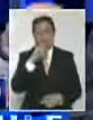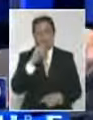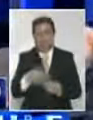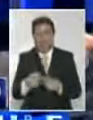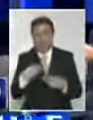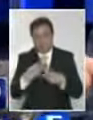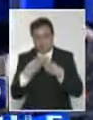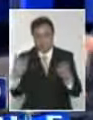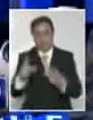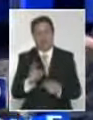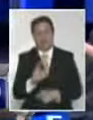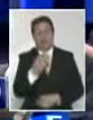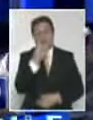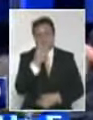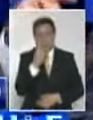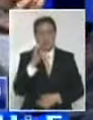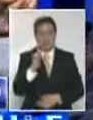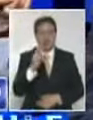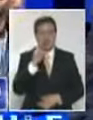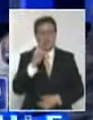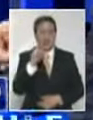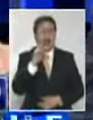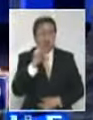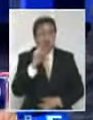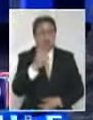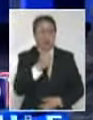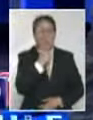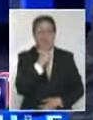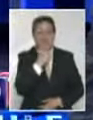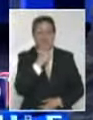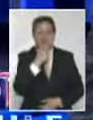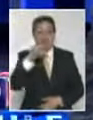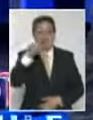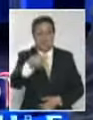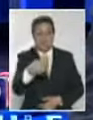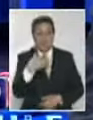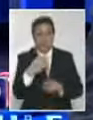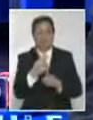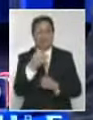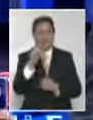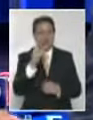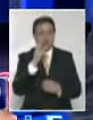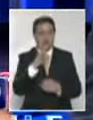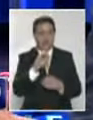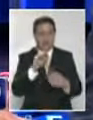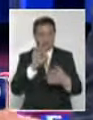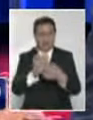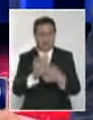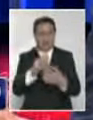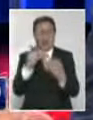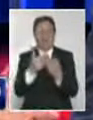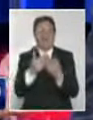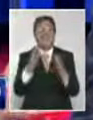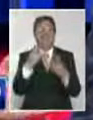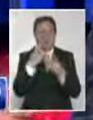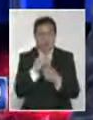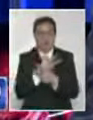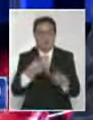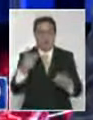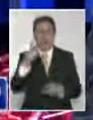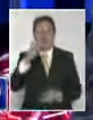hasta el día de hoy hay periodistas de esa época que están en esos medios y siguen siendo tan comprometidos con las causas de la libertad de expresión y de la